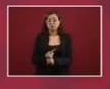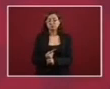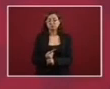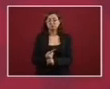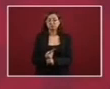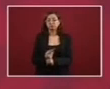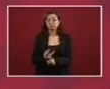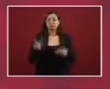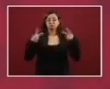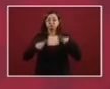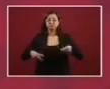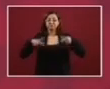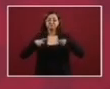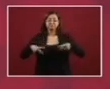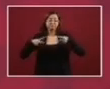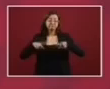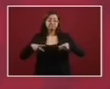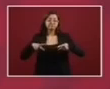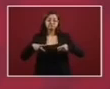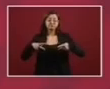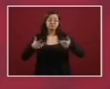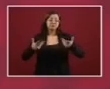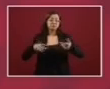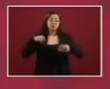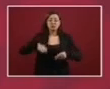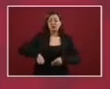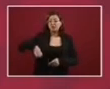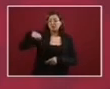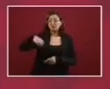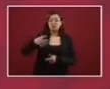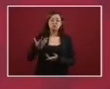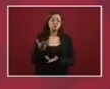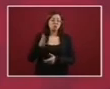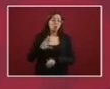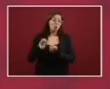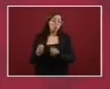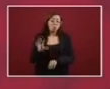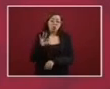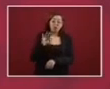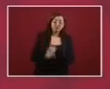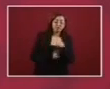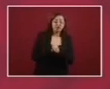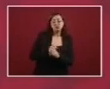las personas mayores de 40 años